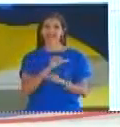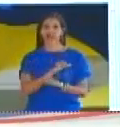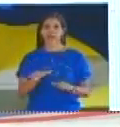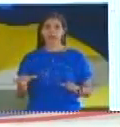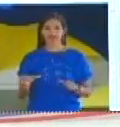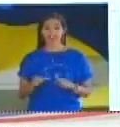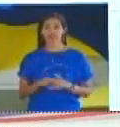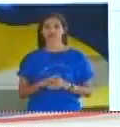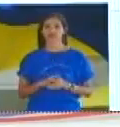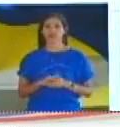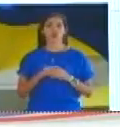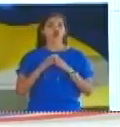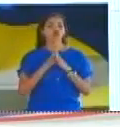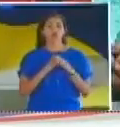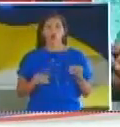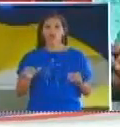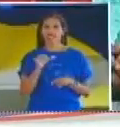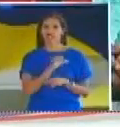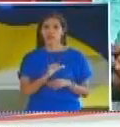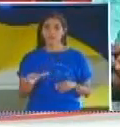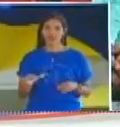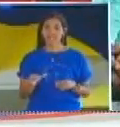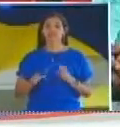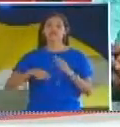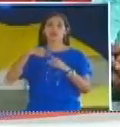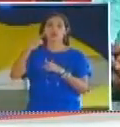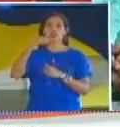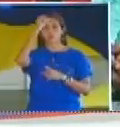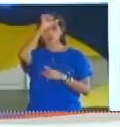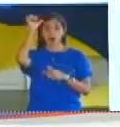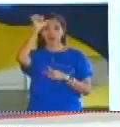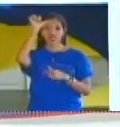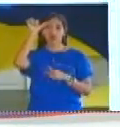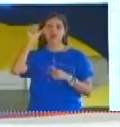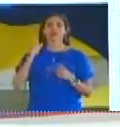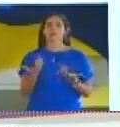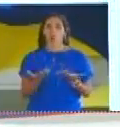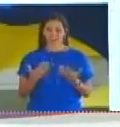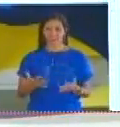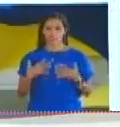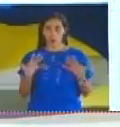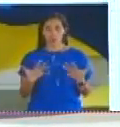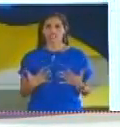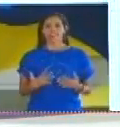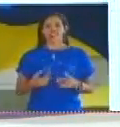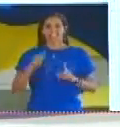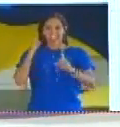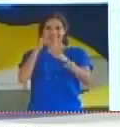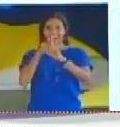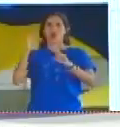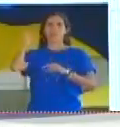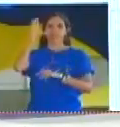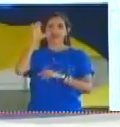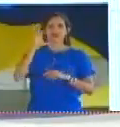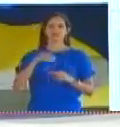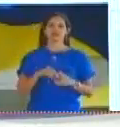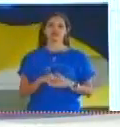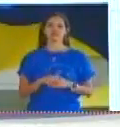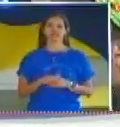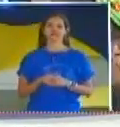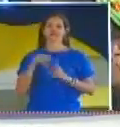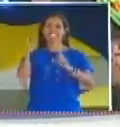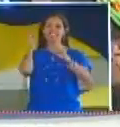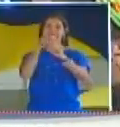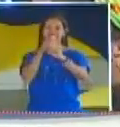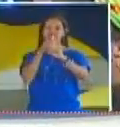entera, toda la semana y el próximo domingo nos estamos jugando el destino de la patria. El